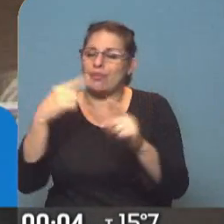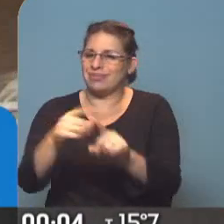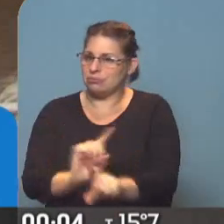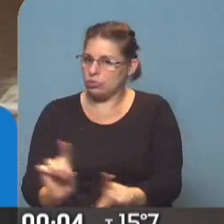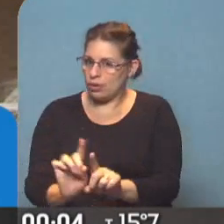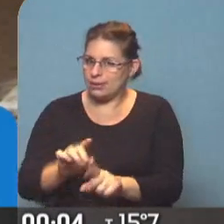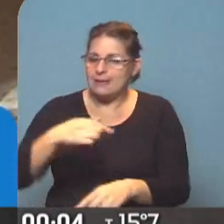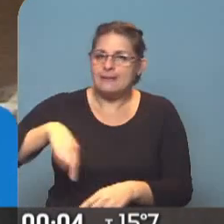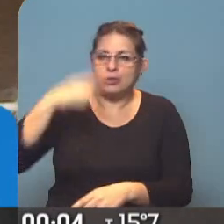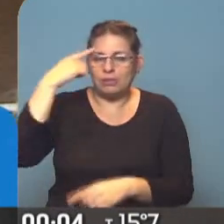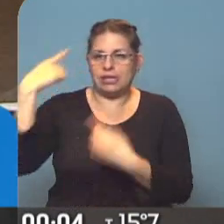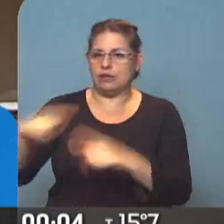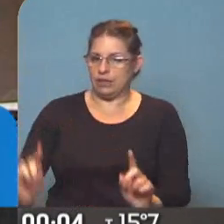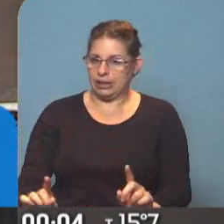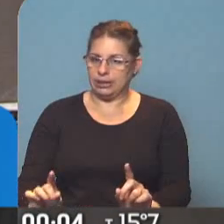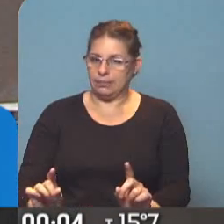fue el que nosotros esperábamos.